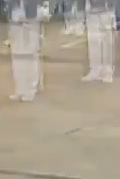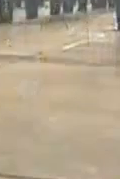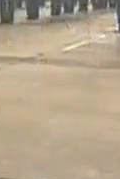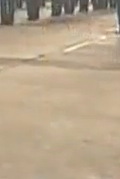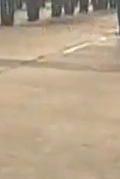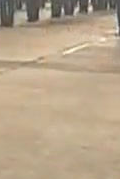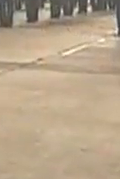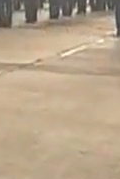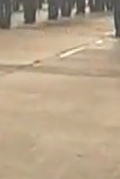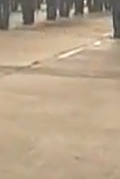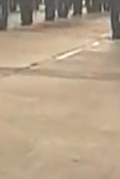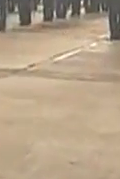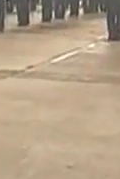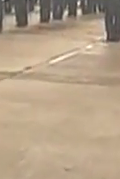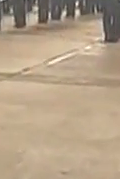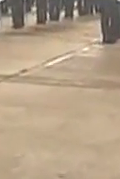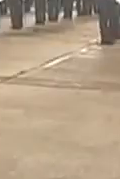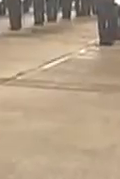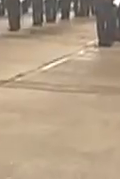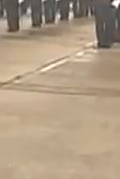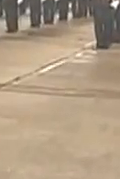¡Arra!